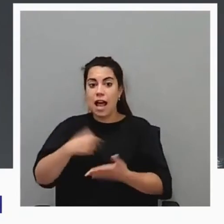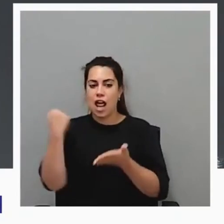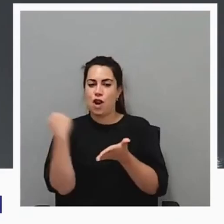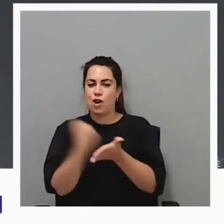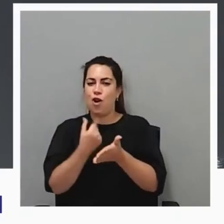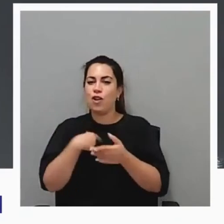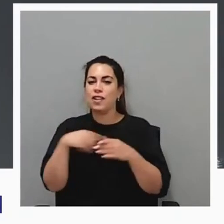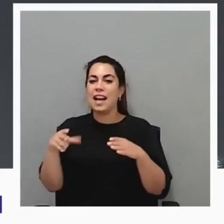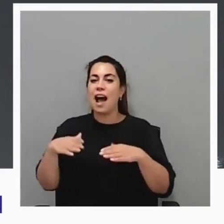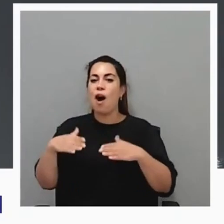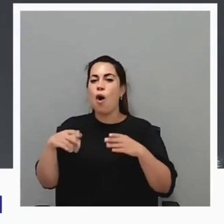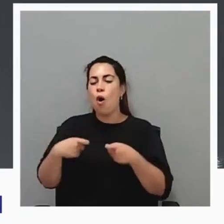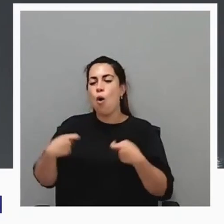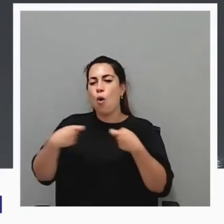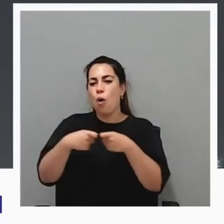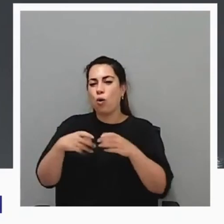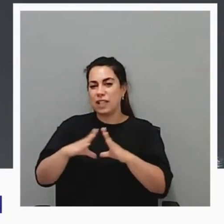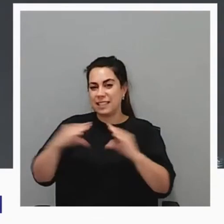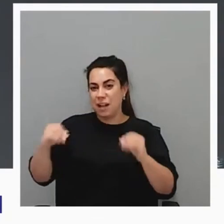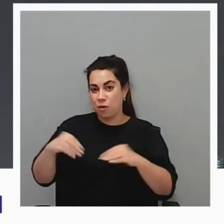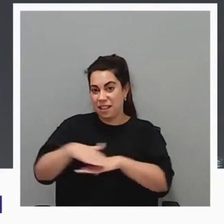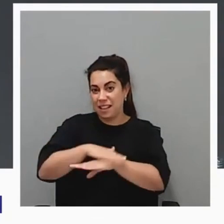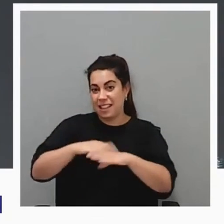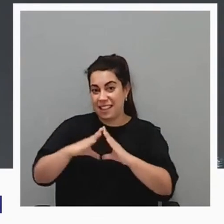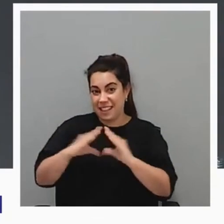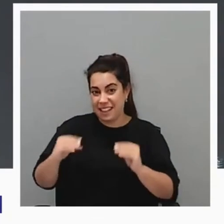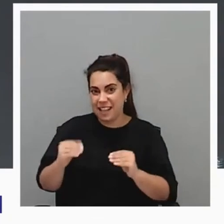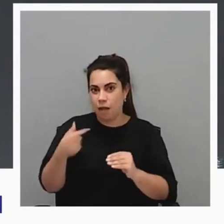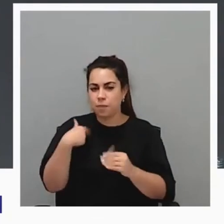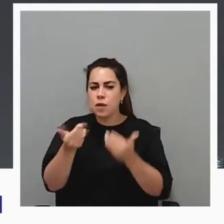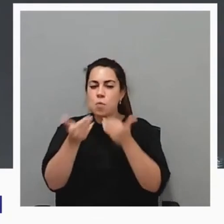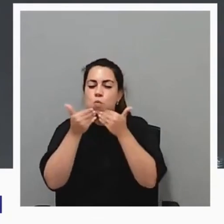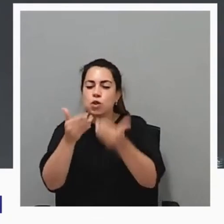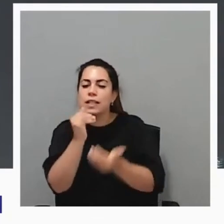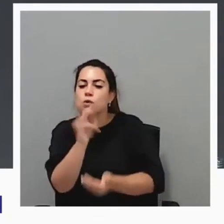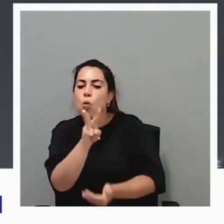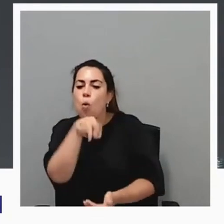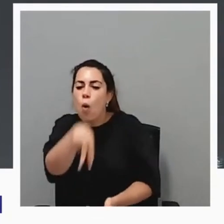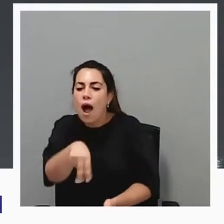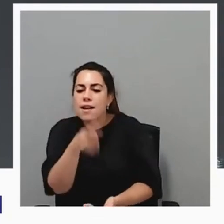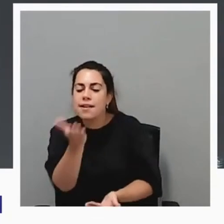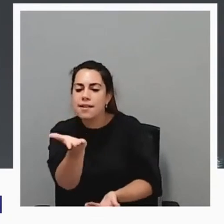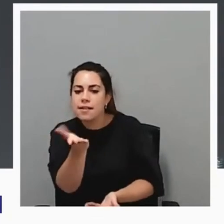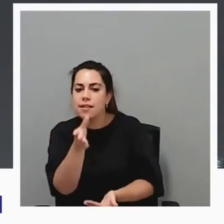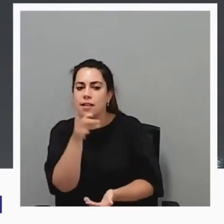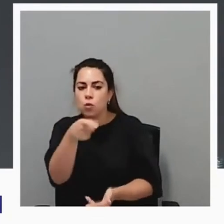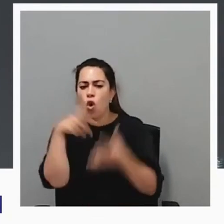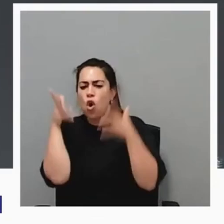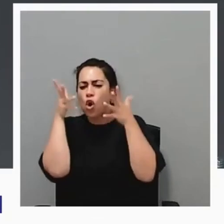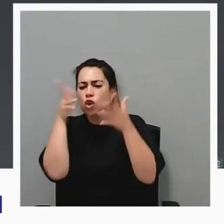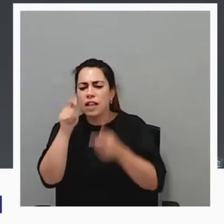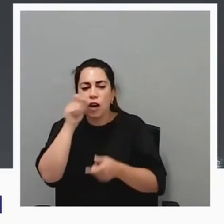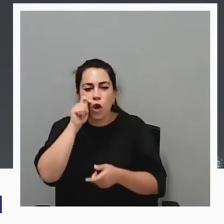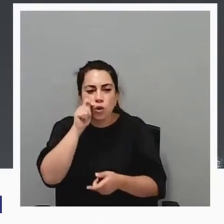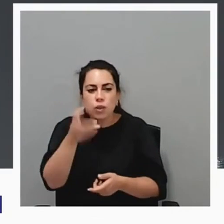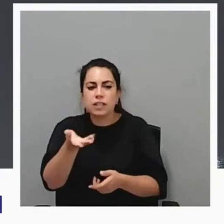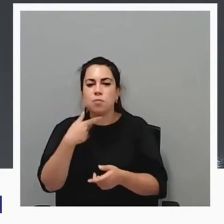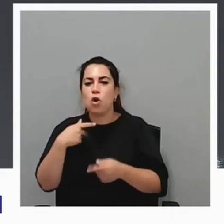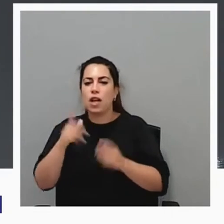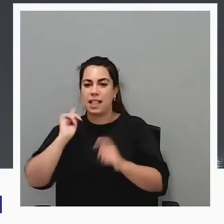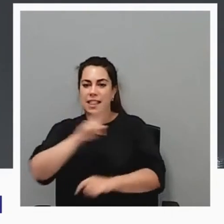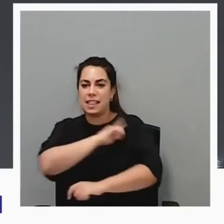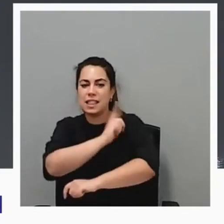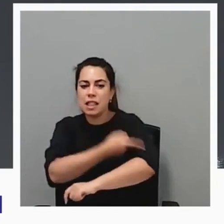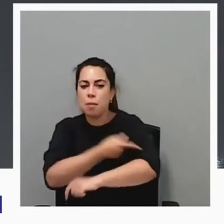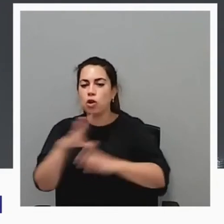minuto 1. Y le quiero agradecer especialmente a Juan Marín, que fuera consejero de Turismo y Deporte de la Junta de Andalucía, primero que hoy esté